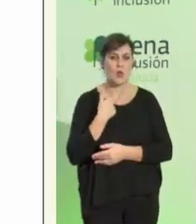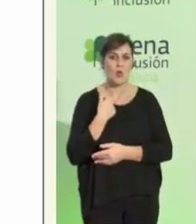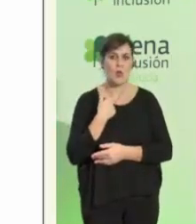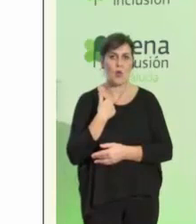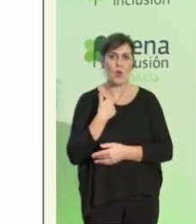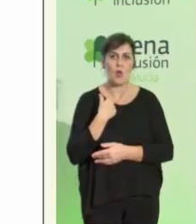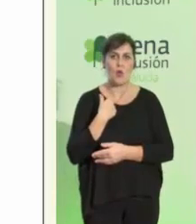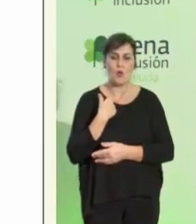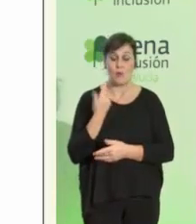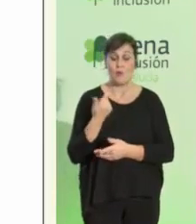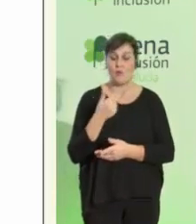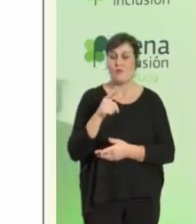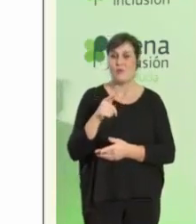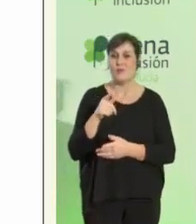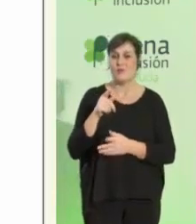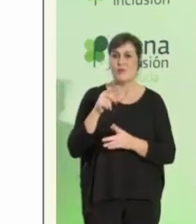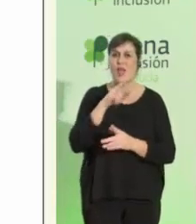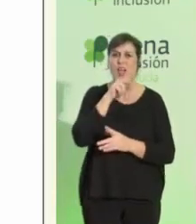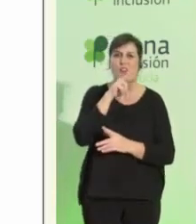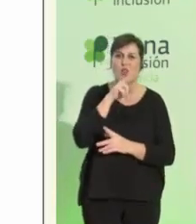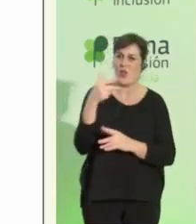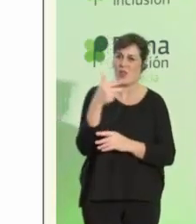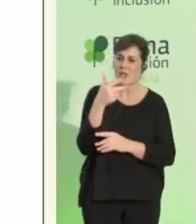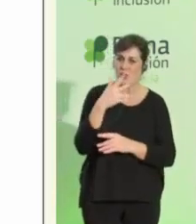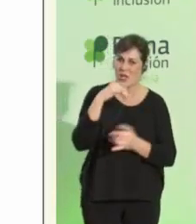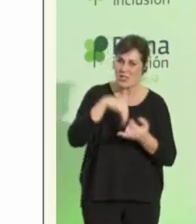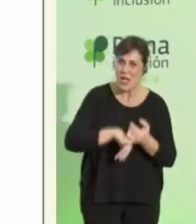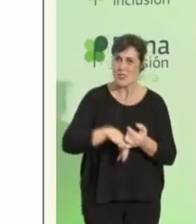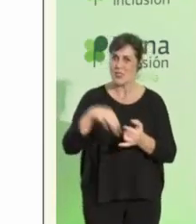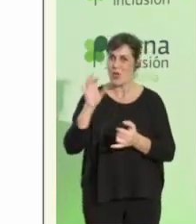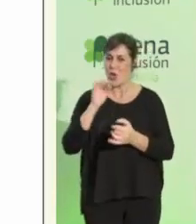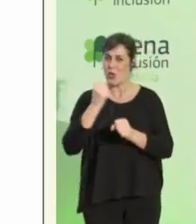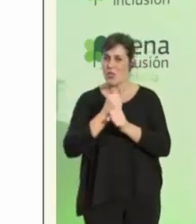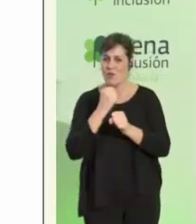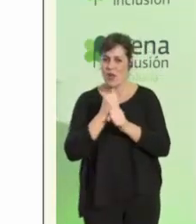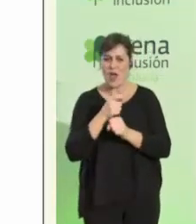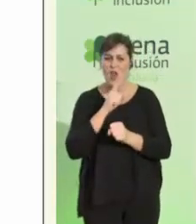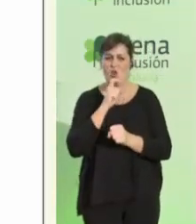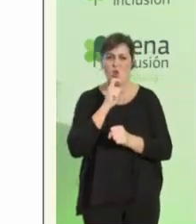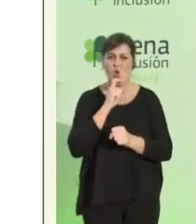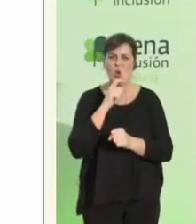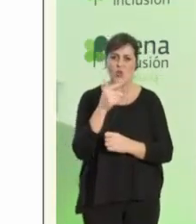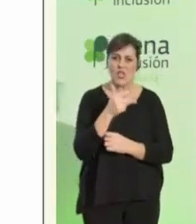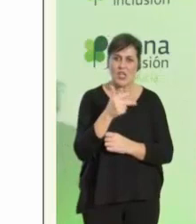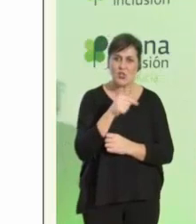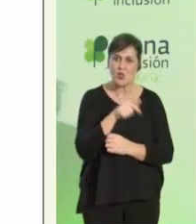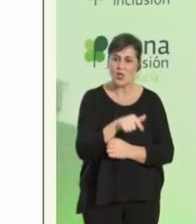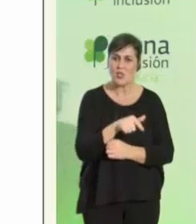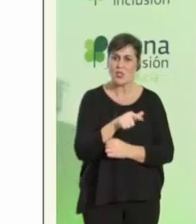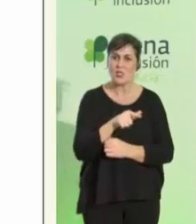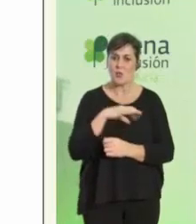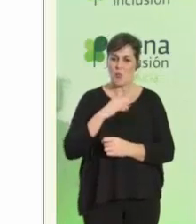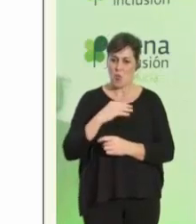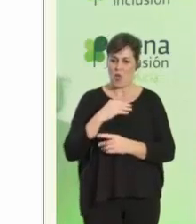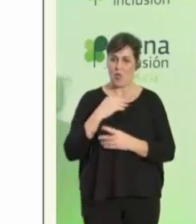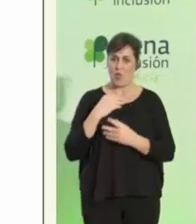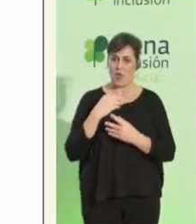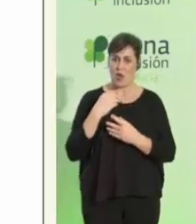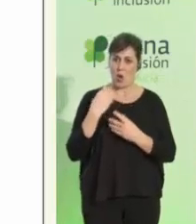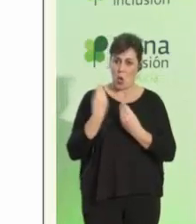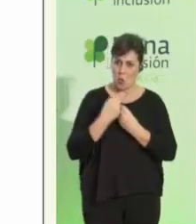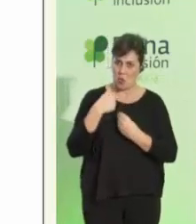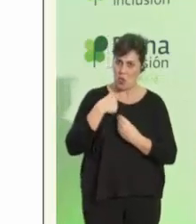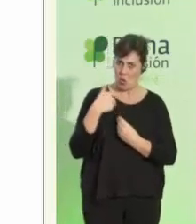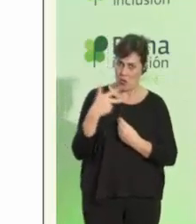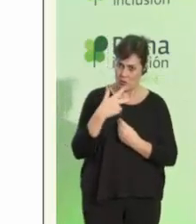me habló del derecho a casarse o a trabajar. ¿Cómo puede este derecho aplicarse en mi caso? Pero tú sabes